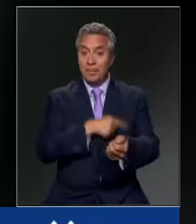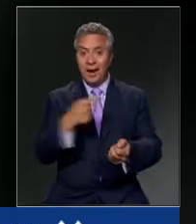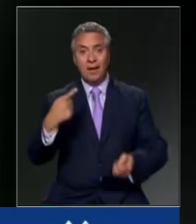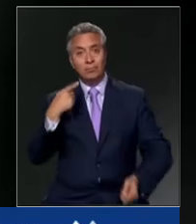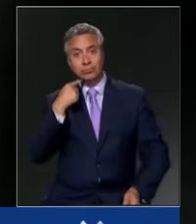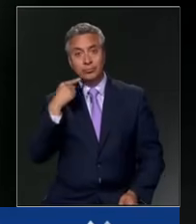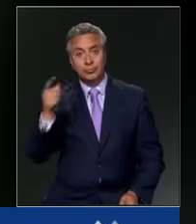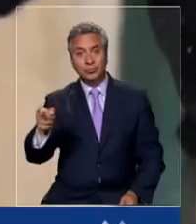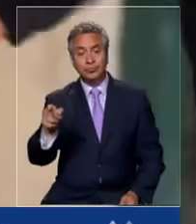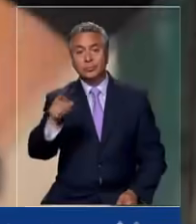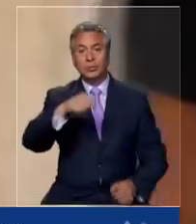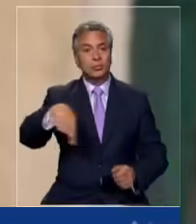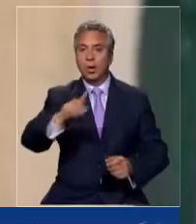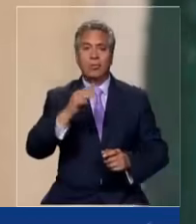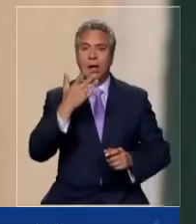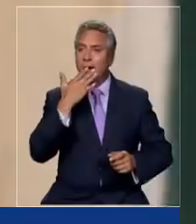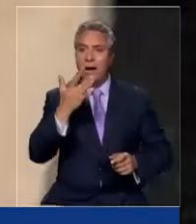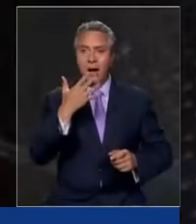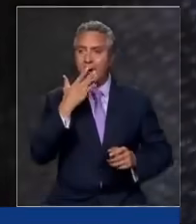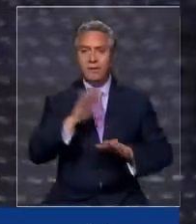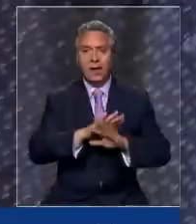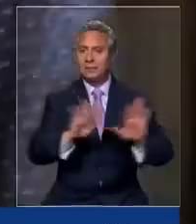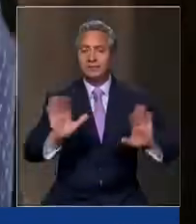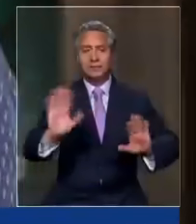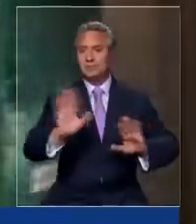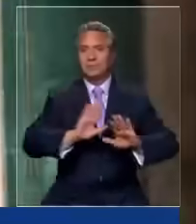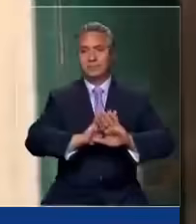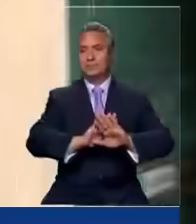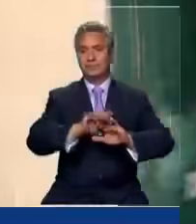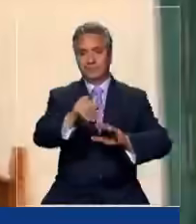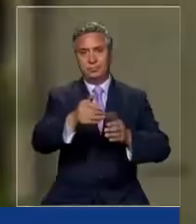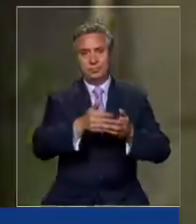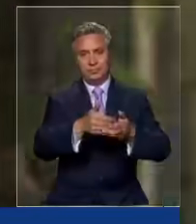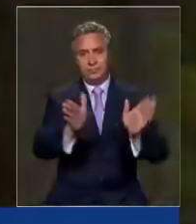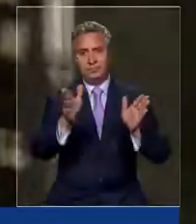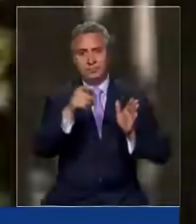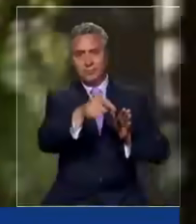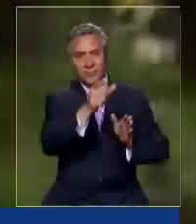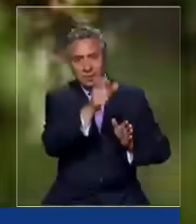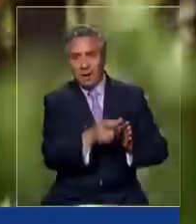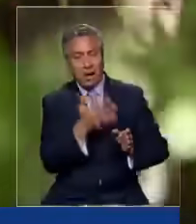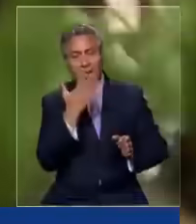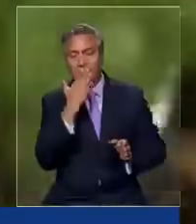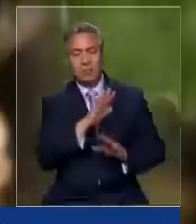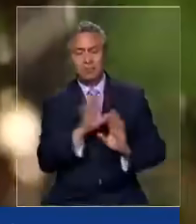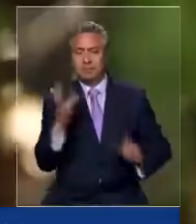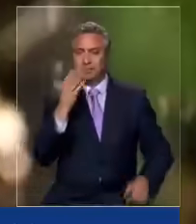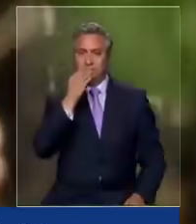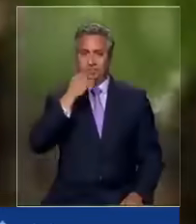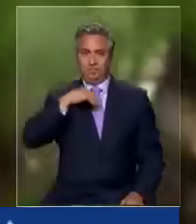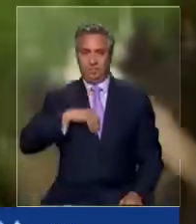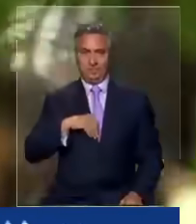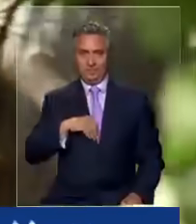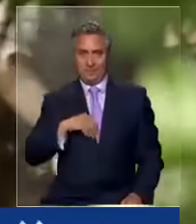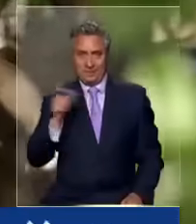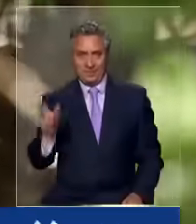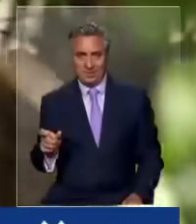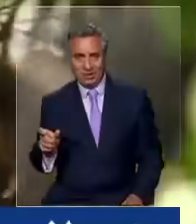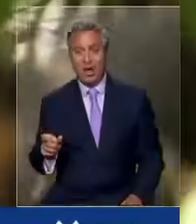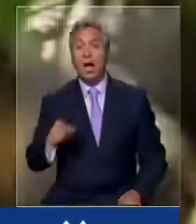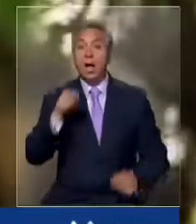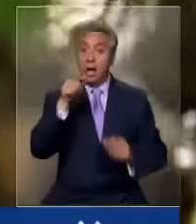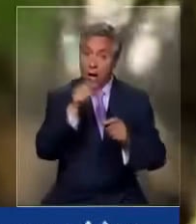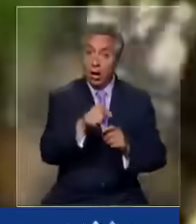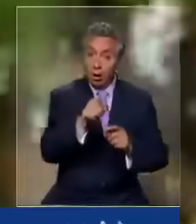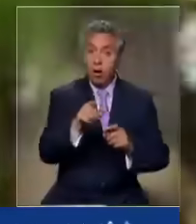Font, no quisieron referirse a la revocación de la prisión preventiva de Felipe Padilla. Ahora, este imputado podrá esperar en su casa